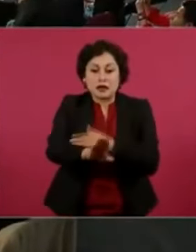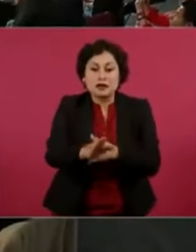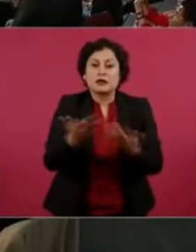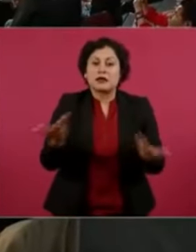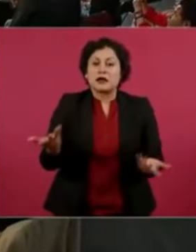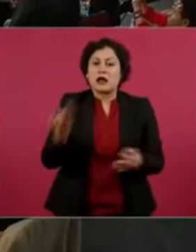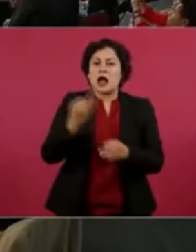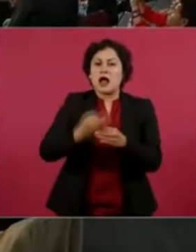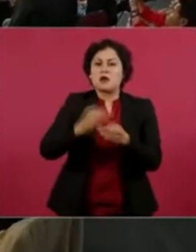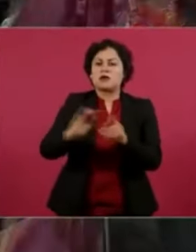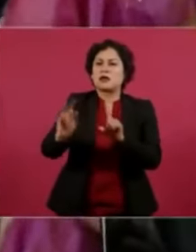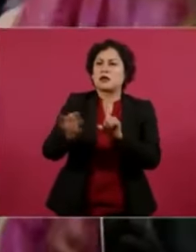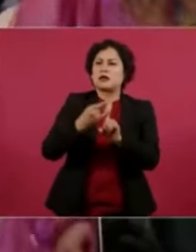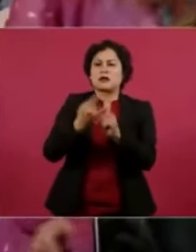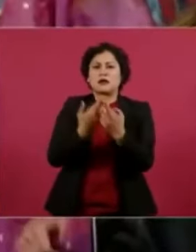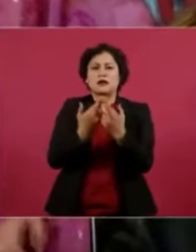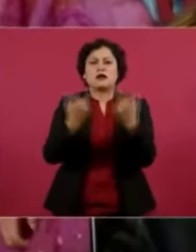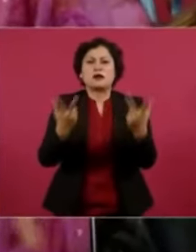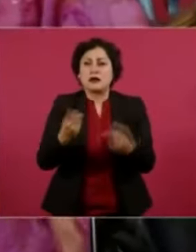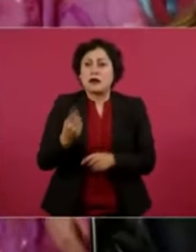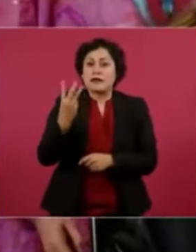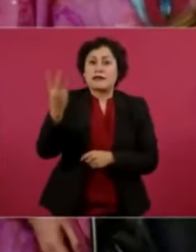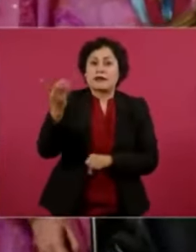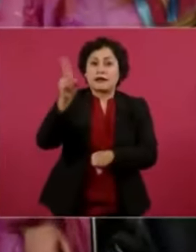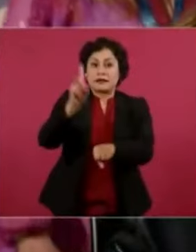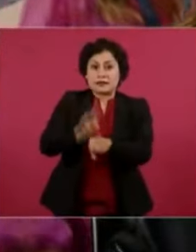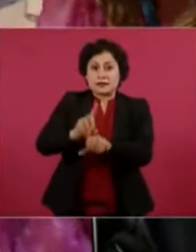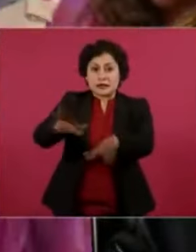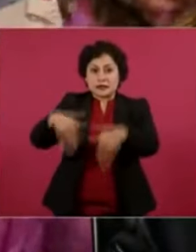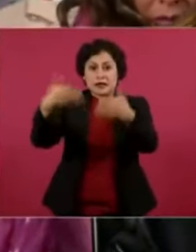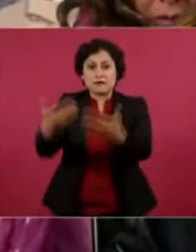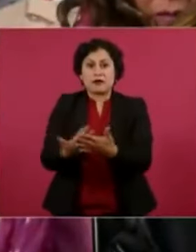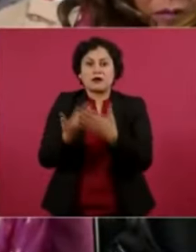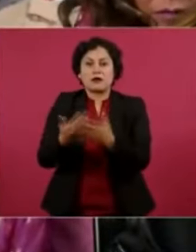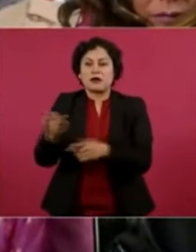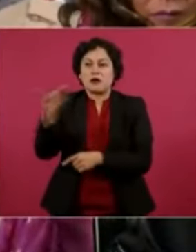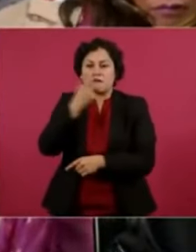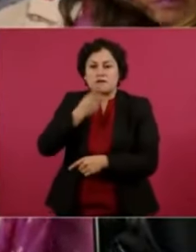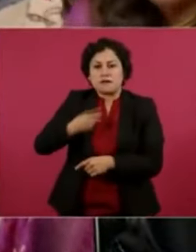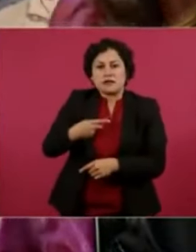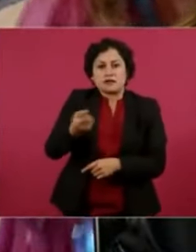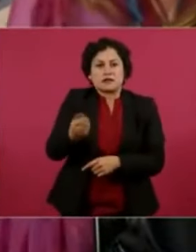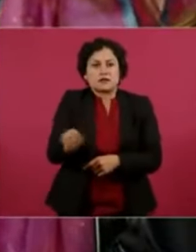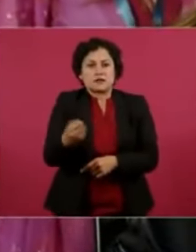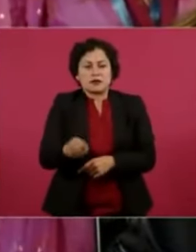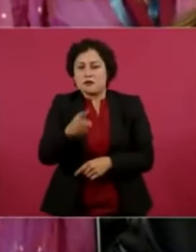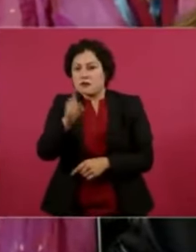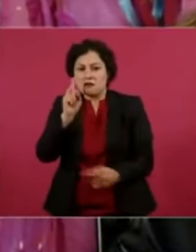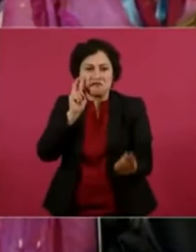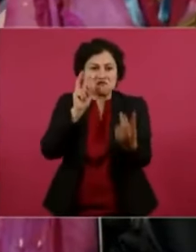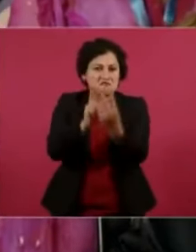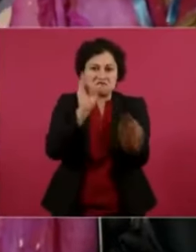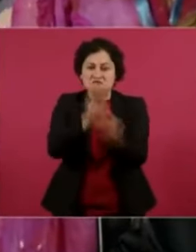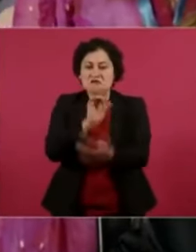el, después de 3 días de plantón, mencionaban que usted no los había recibido desde septiembre? ¿Qué respuesta les da ahorita que están